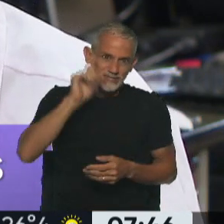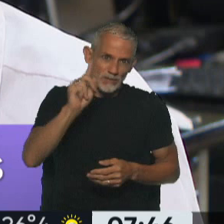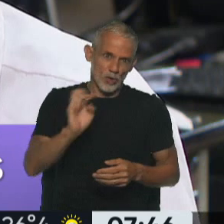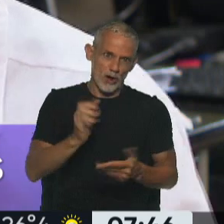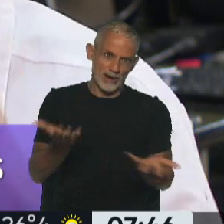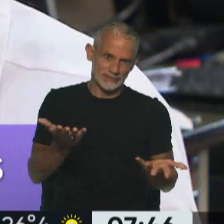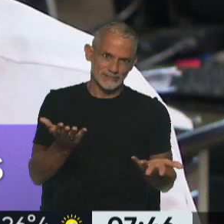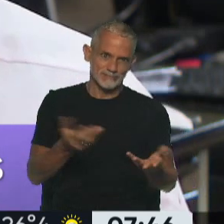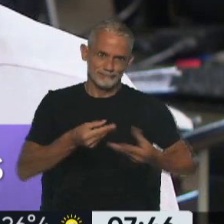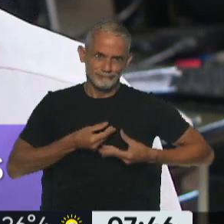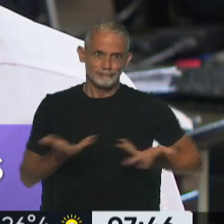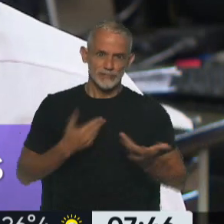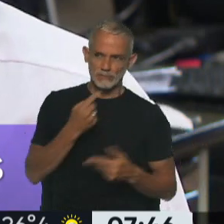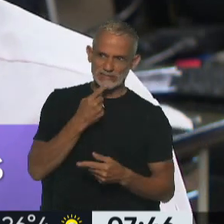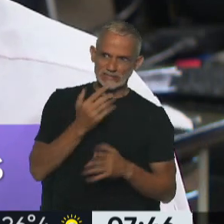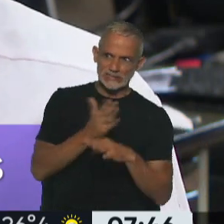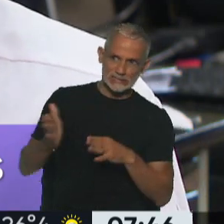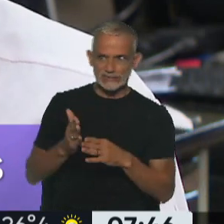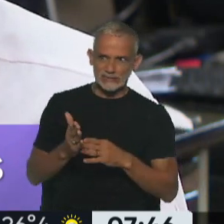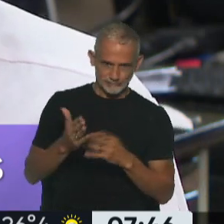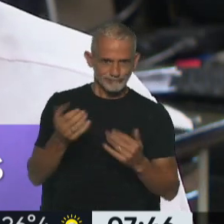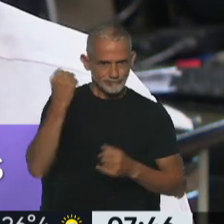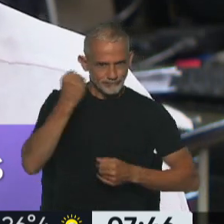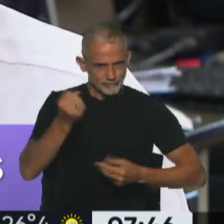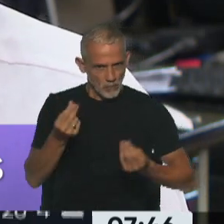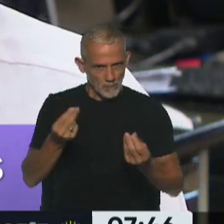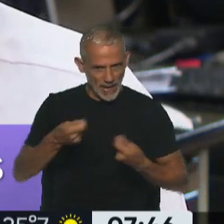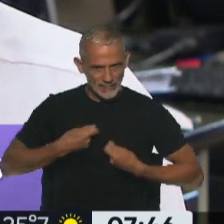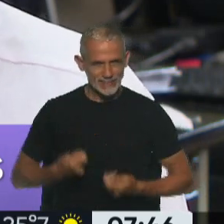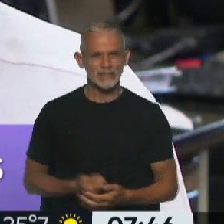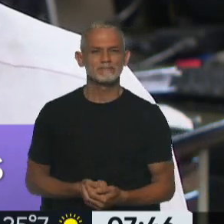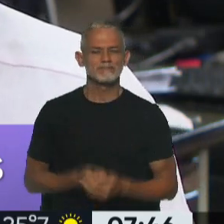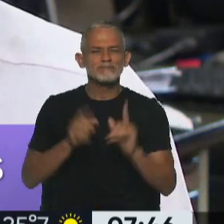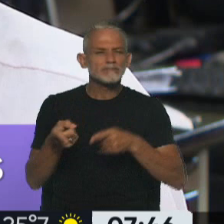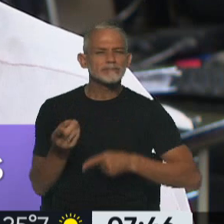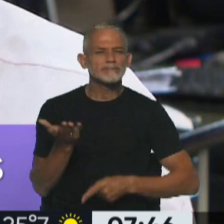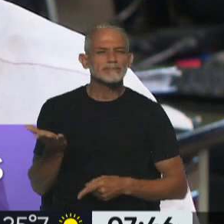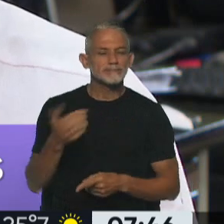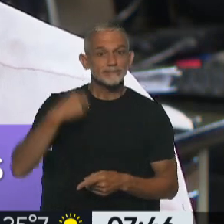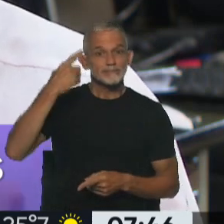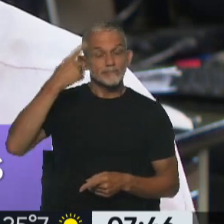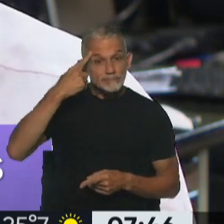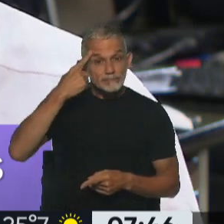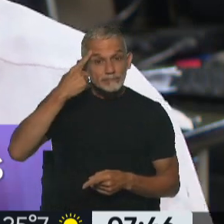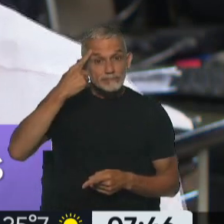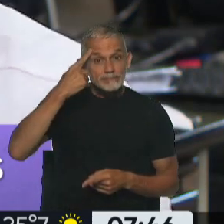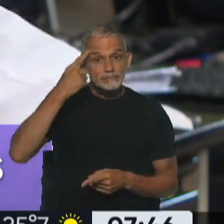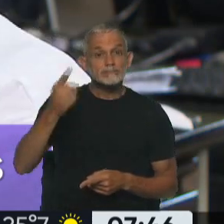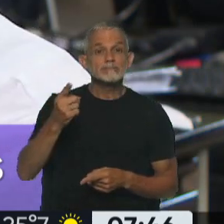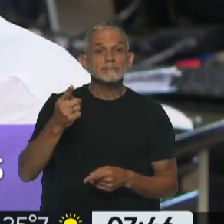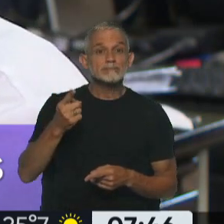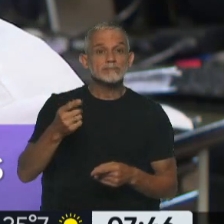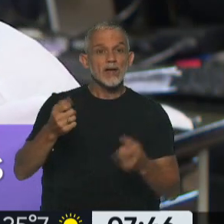momento de tanta incertidumbre es algo fundamental y también Creo que tiene la particularidad de